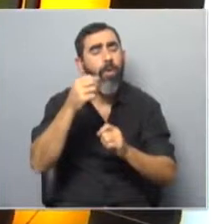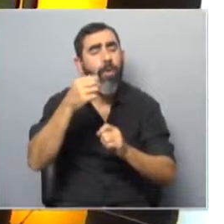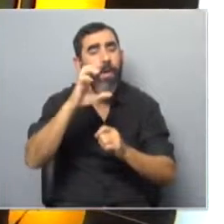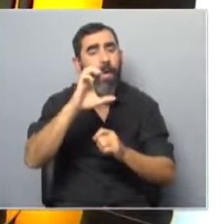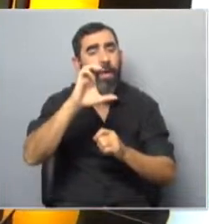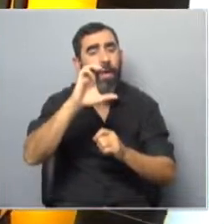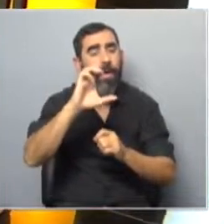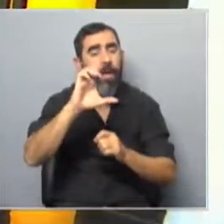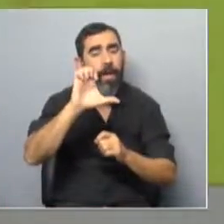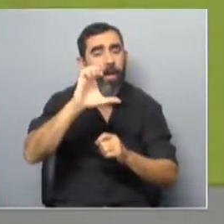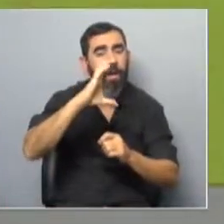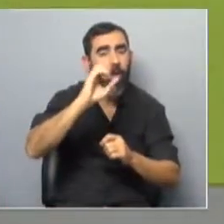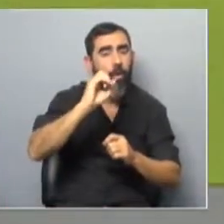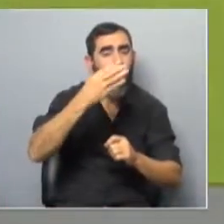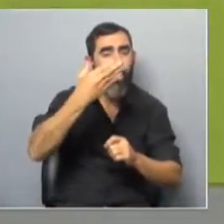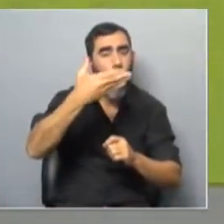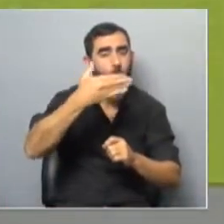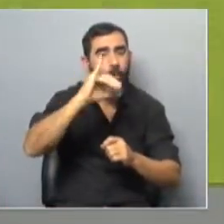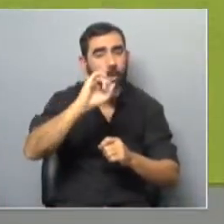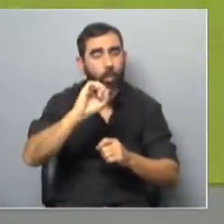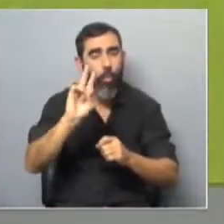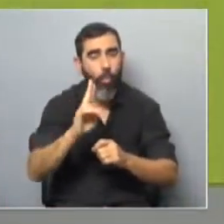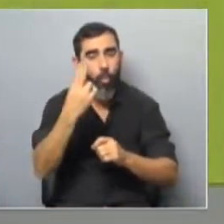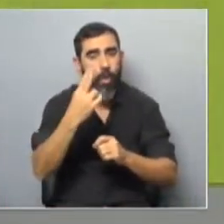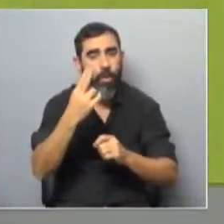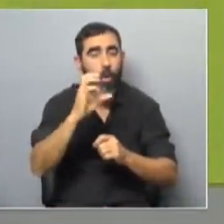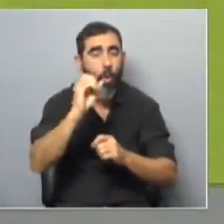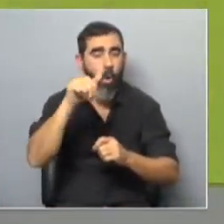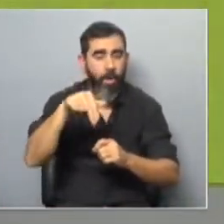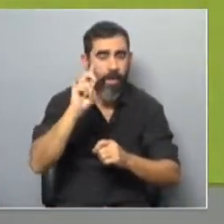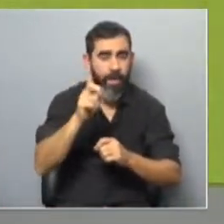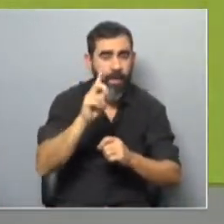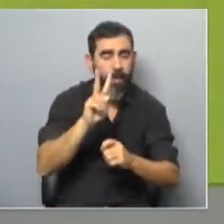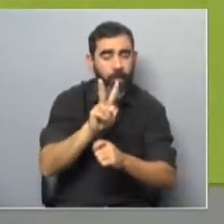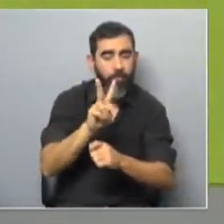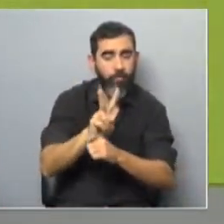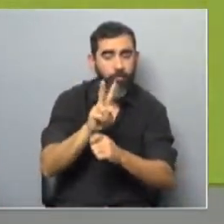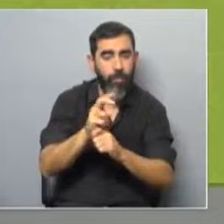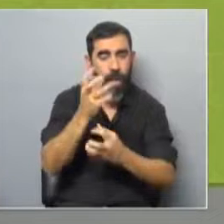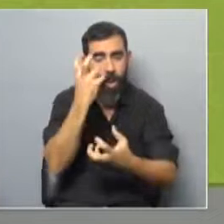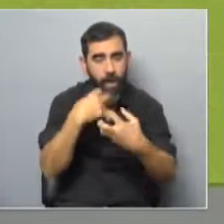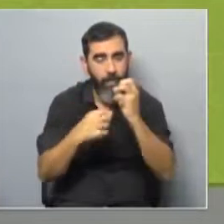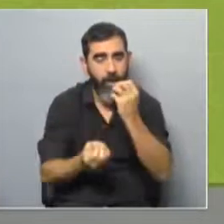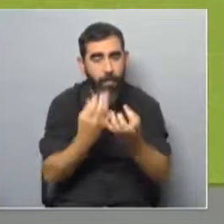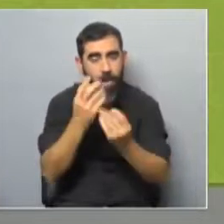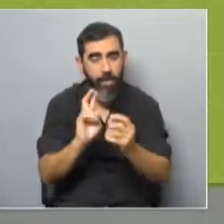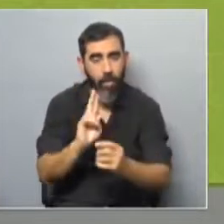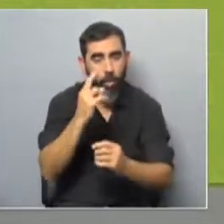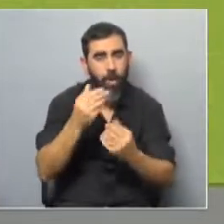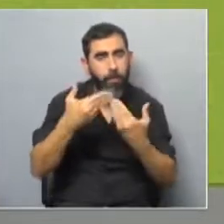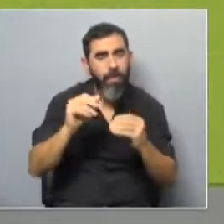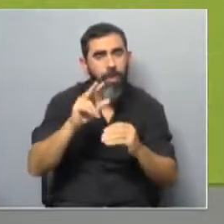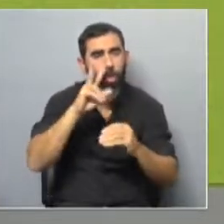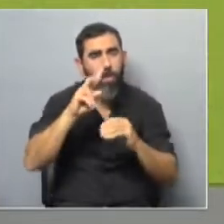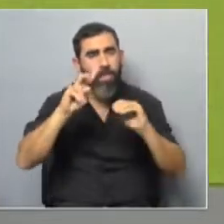Uruguay, que es una ONG que trabaja para la conservación de especies en Uruguay. Y bueno, se formó en 2010,